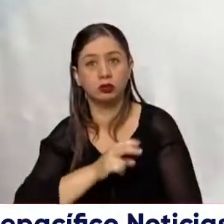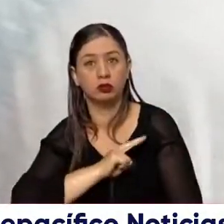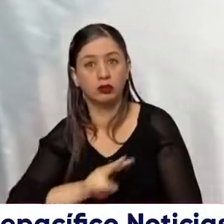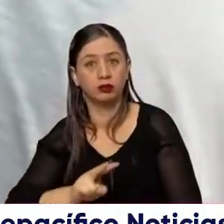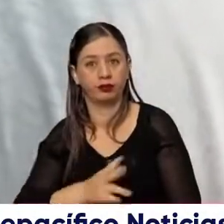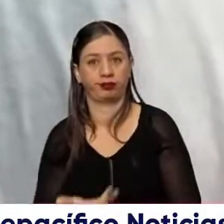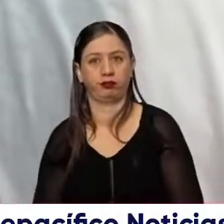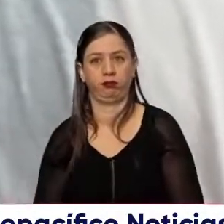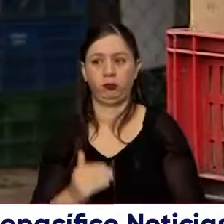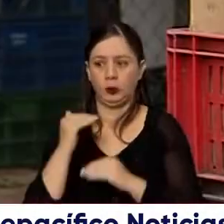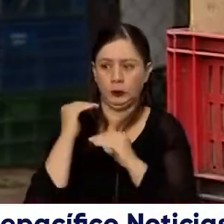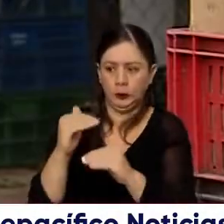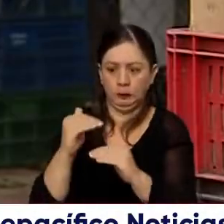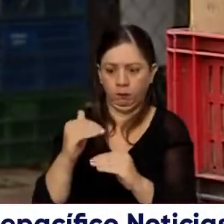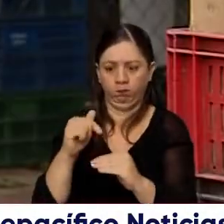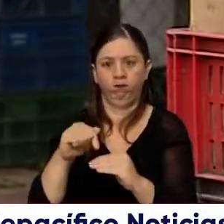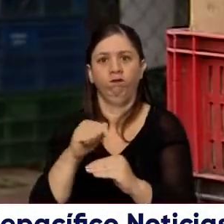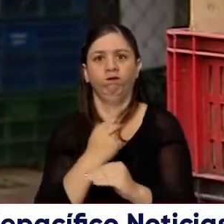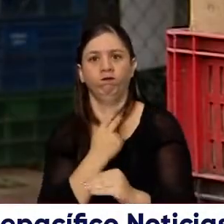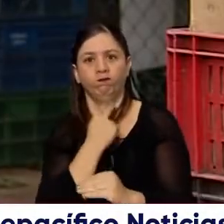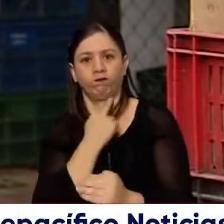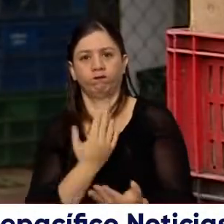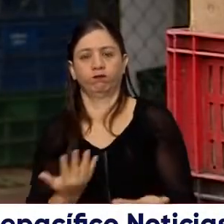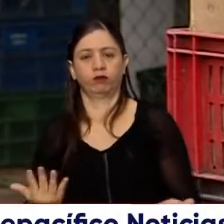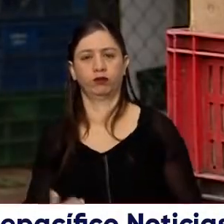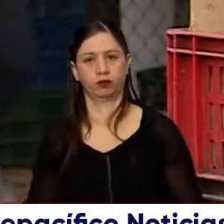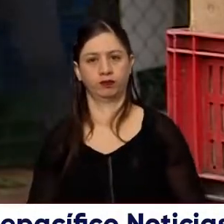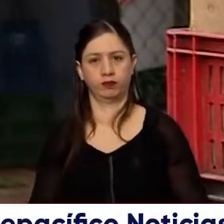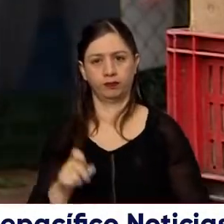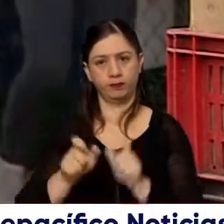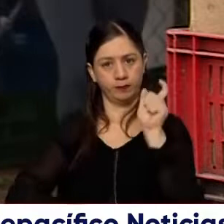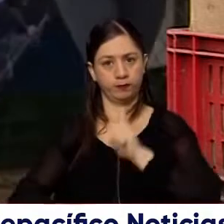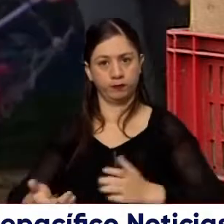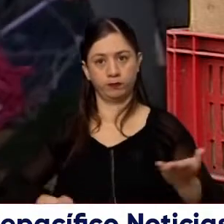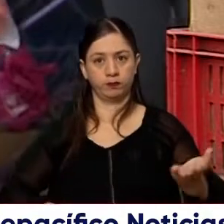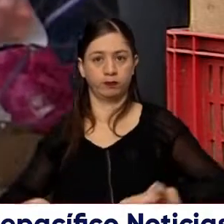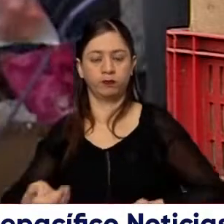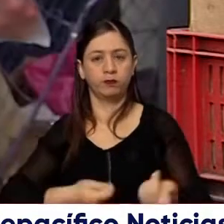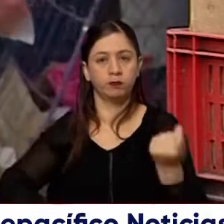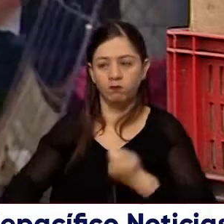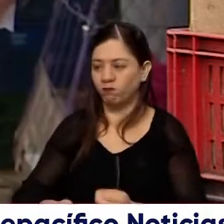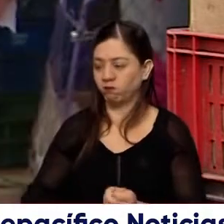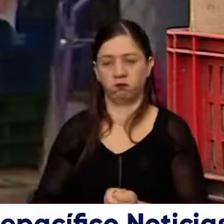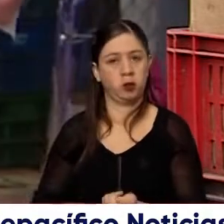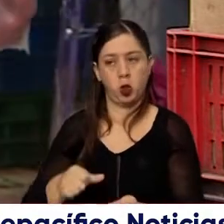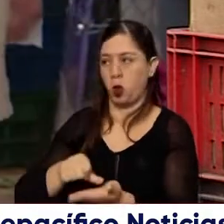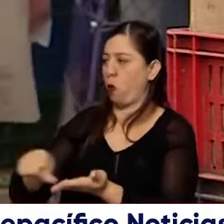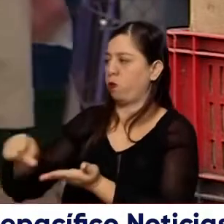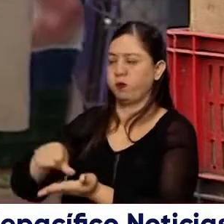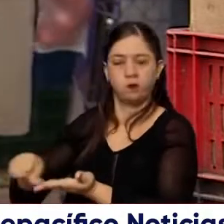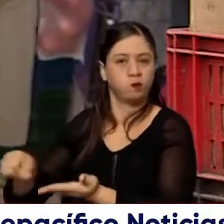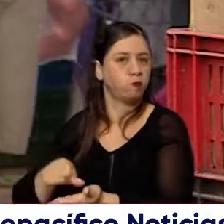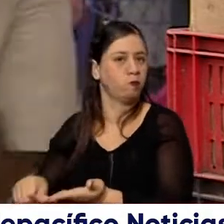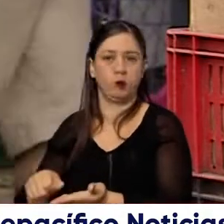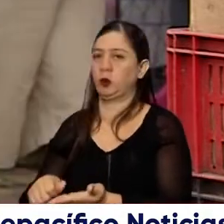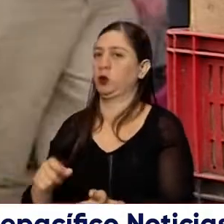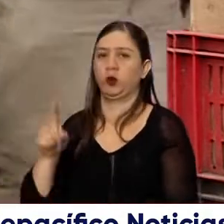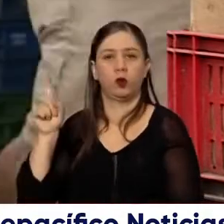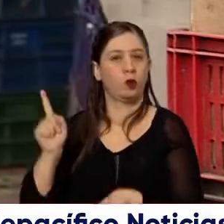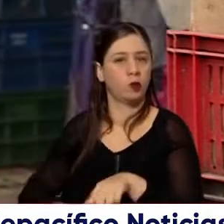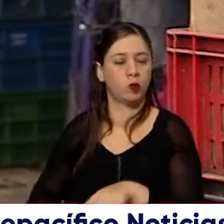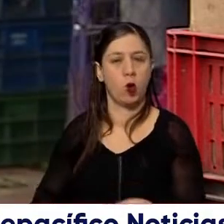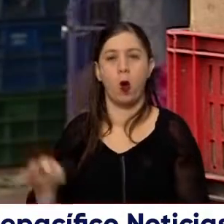devengan menos de un salario mínimo. Por su parte, los comerciantes pues dicen que no pueden comprarlos porque esto disminuye